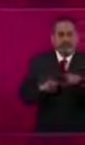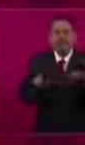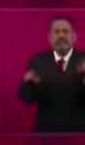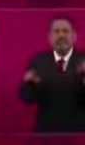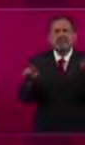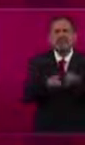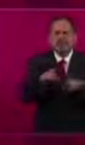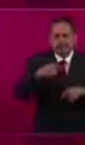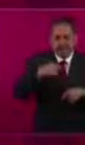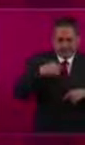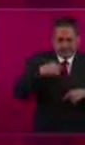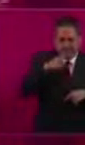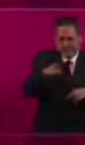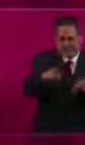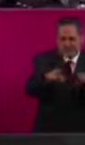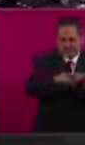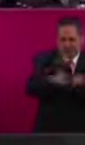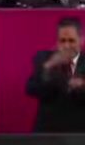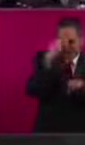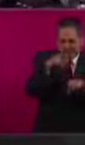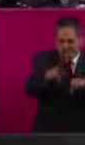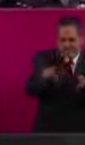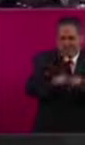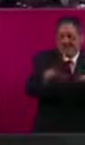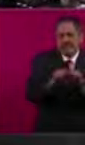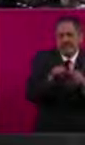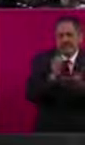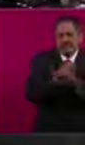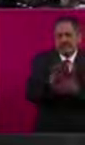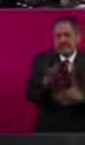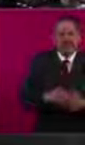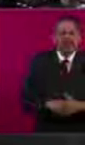exactamente. Eso es lo único que sé.